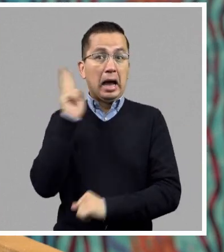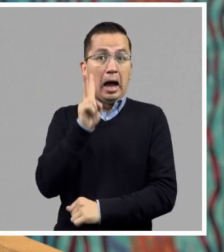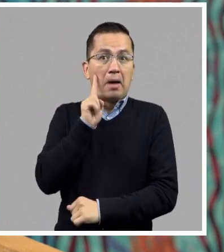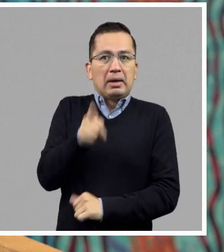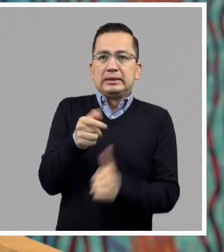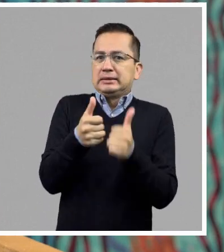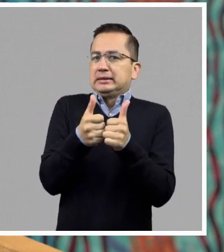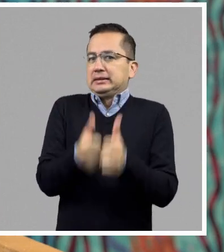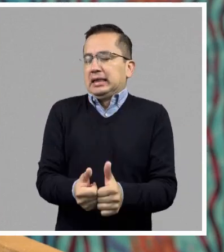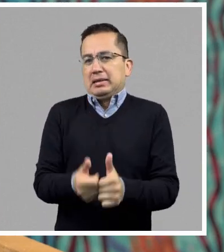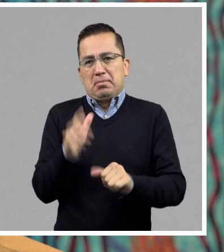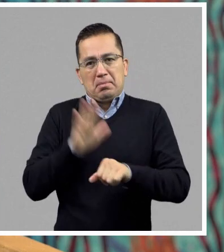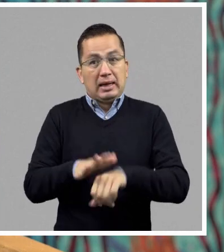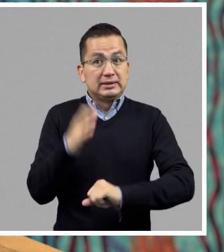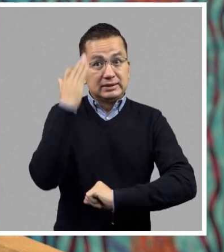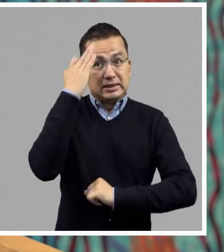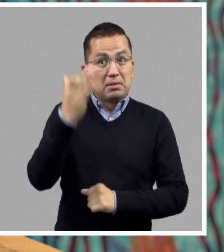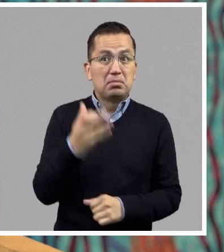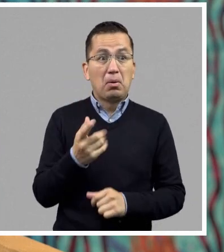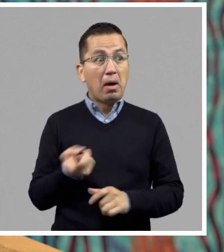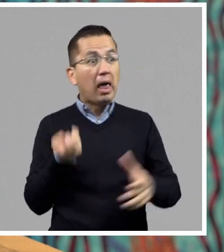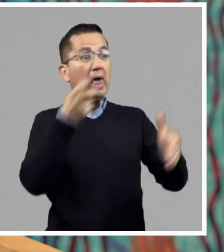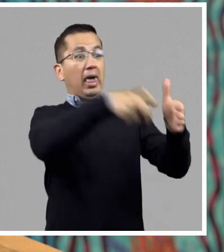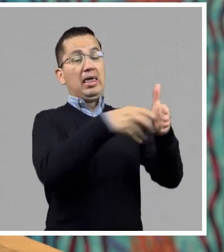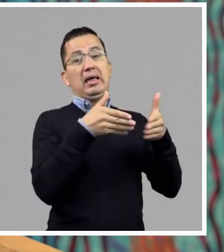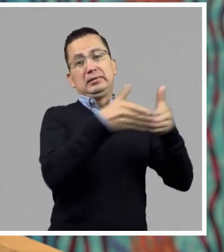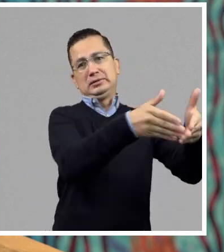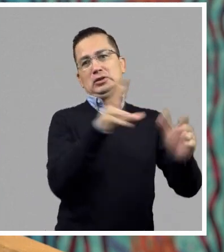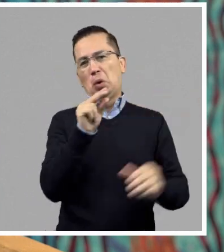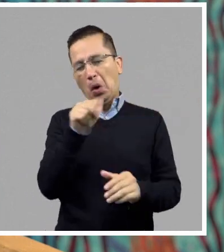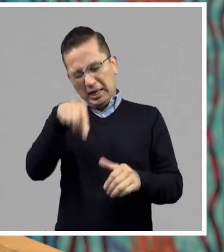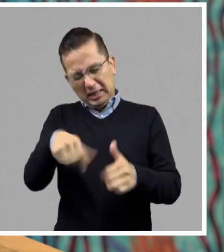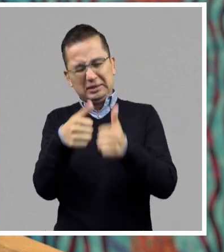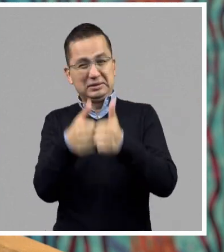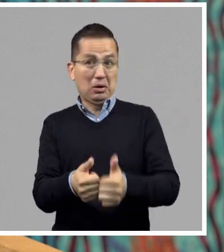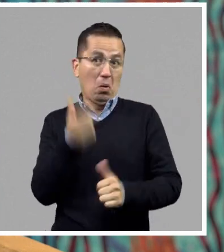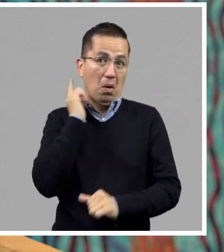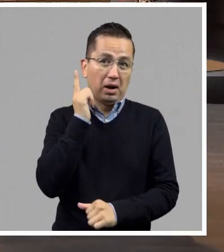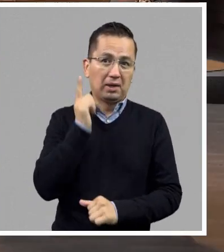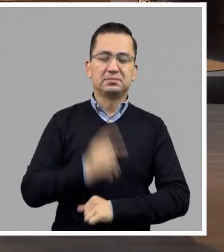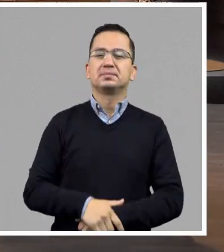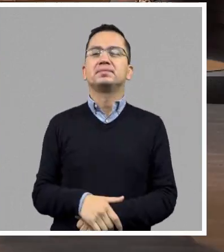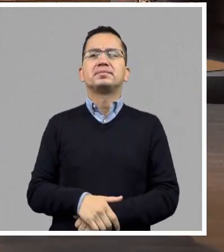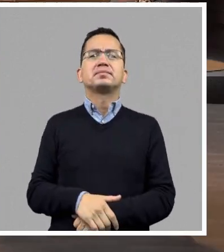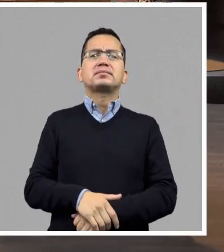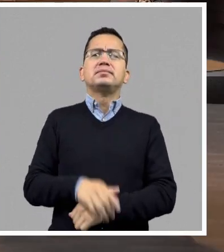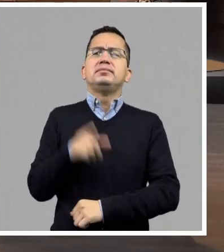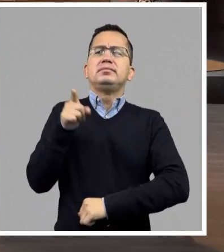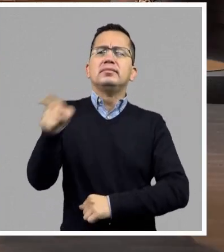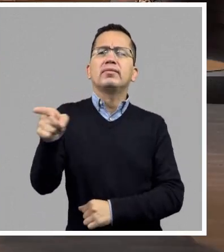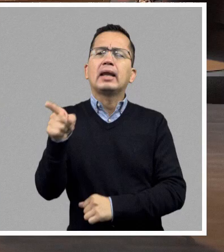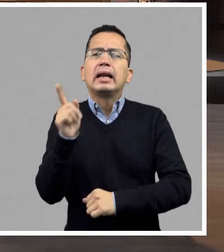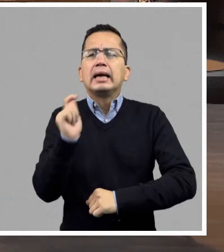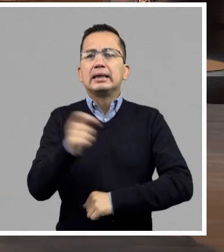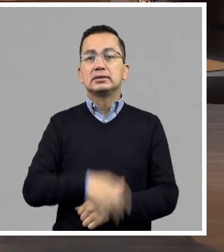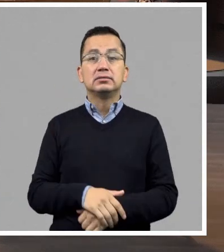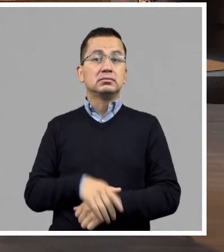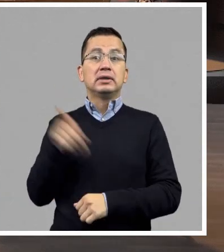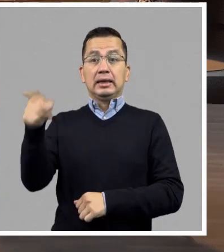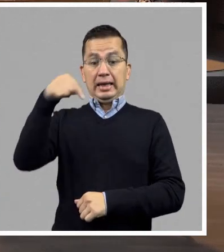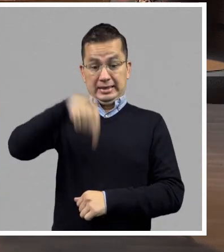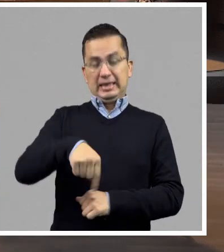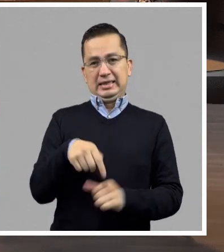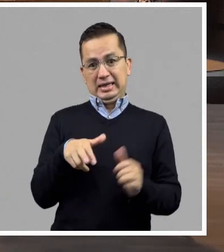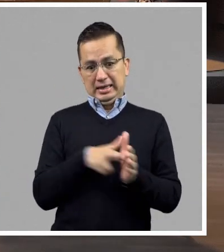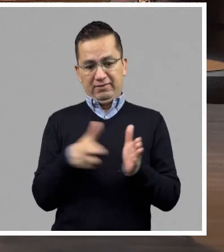y no surcando los mares este de la Antártida pues eres el cartógrafo digamos oficial